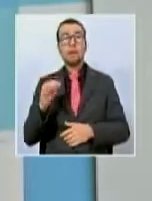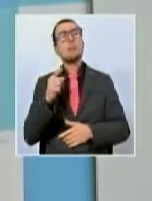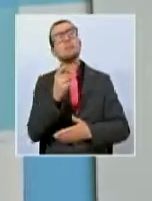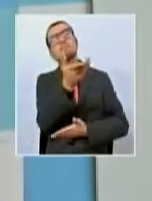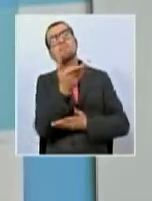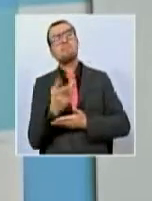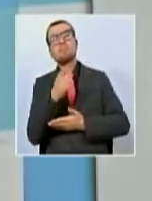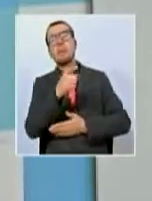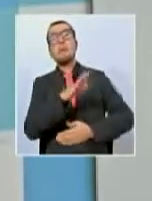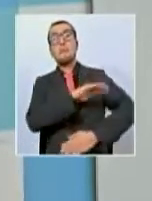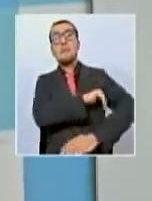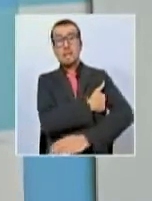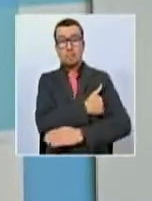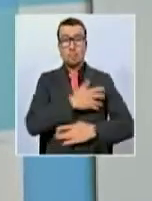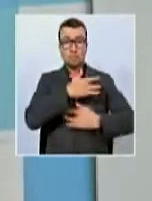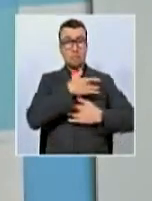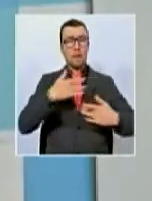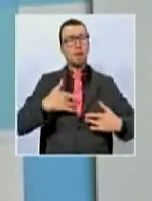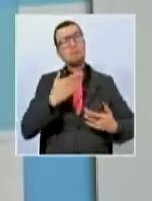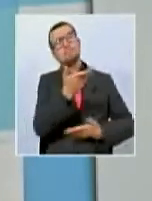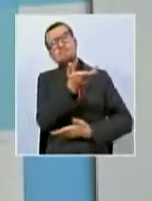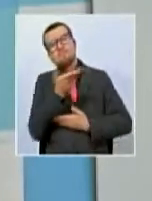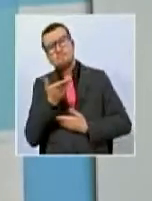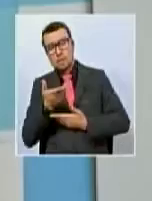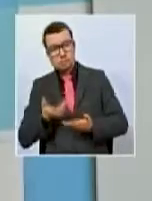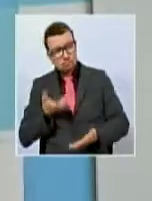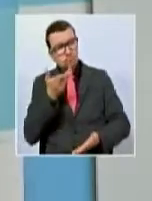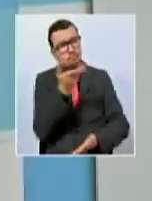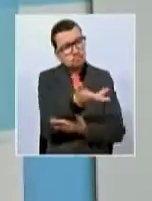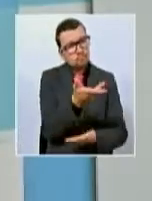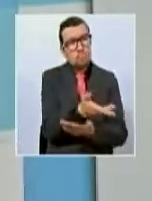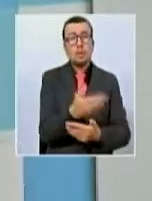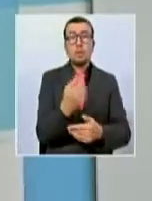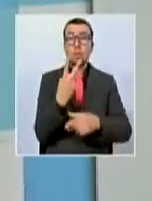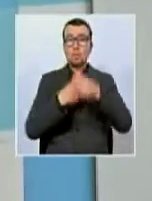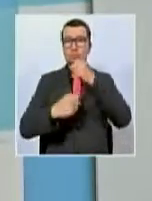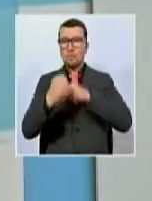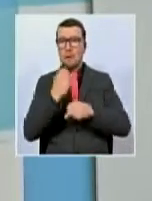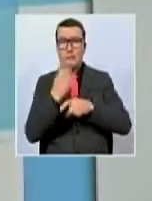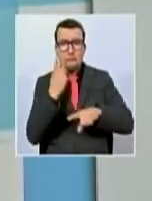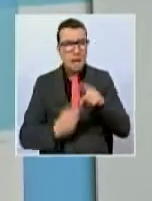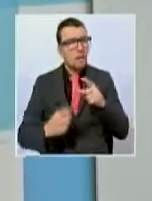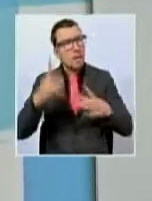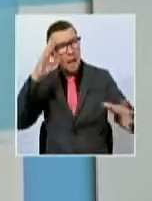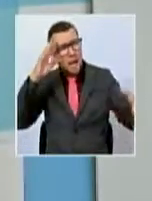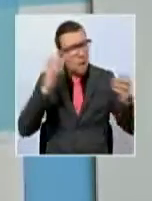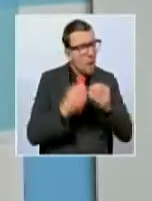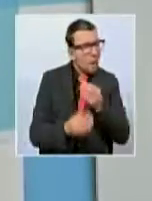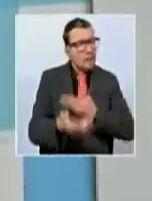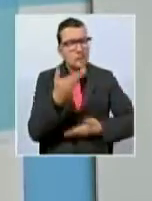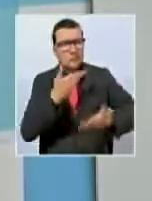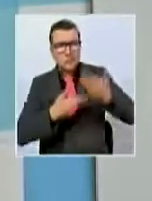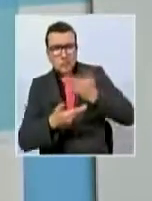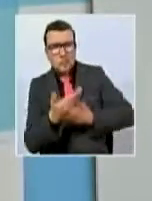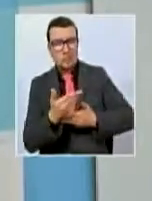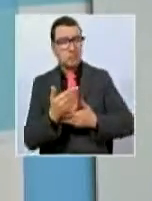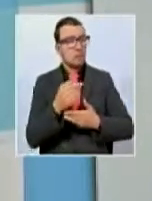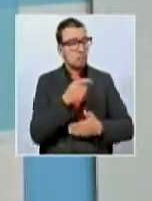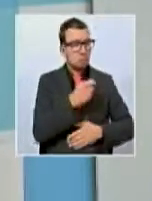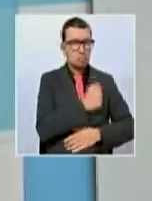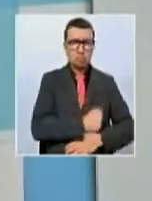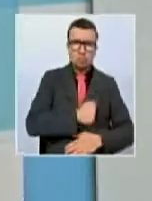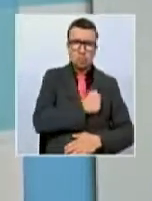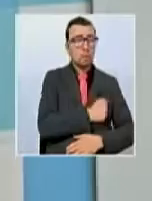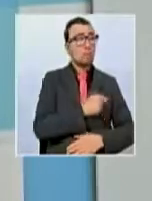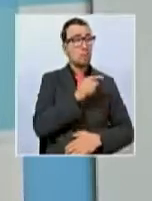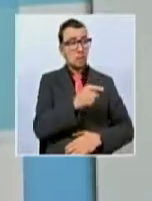con nosotros en la mesa de concertación permanente que tenemos desde hace 2 años y medio, para que dentro del POS la